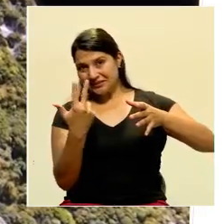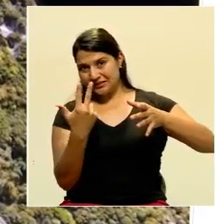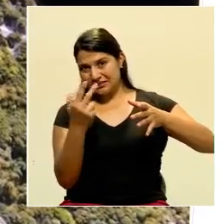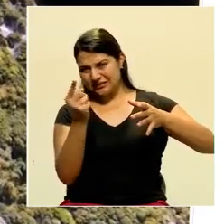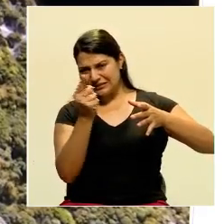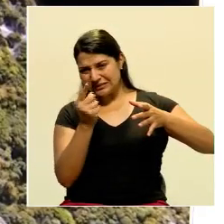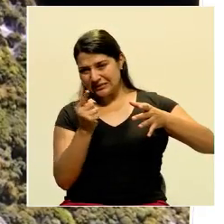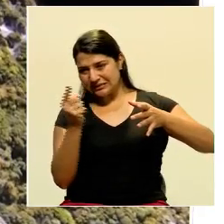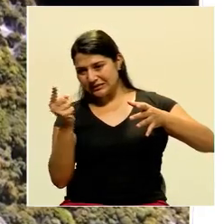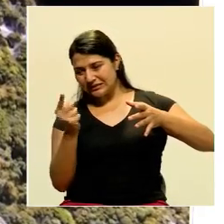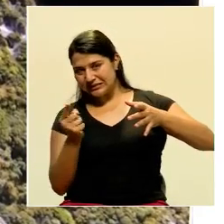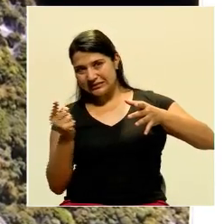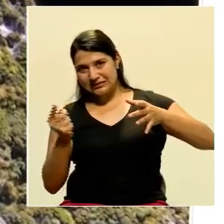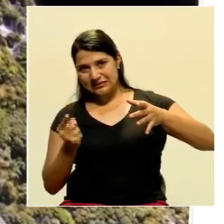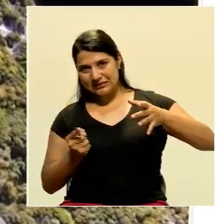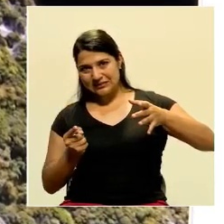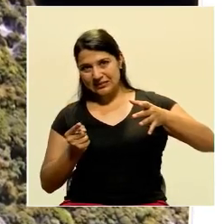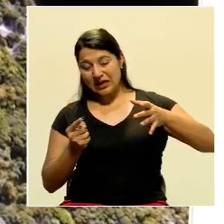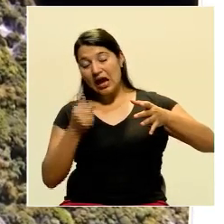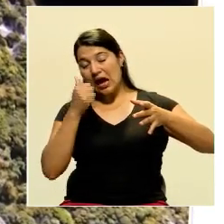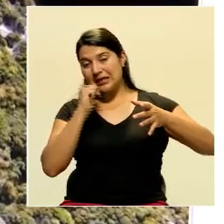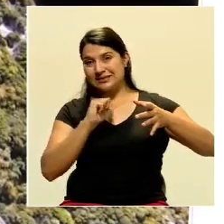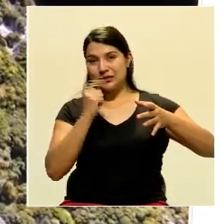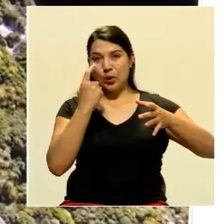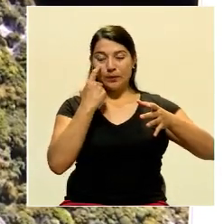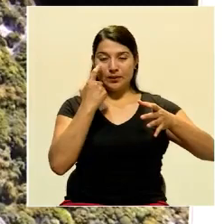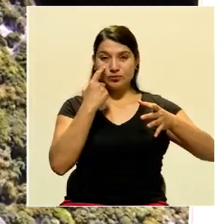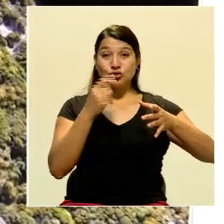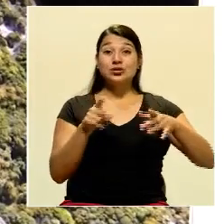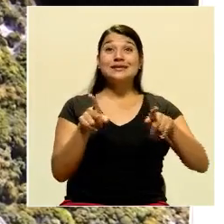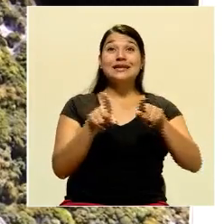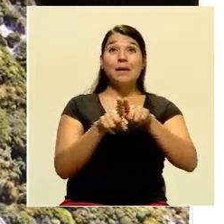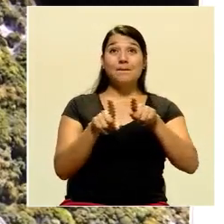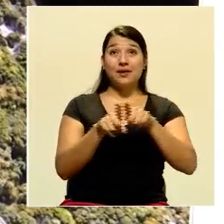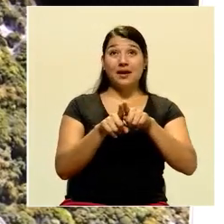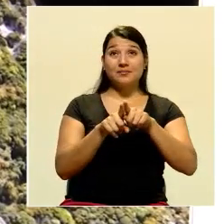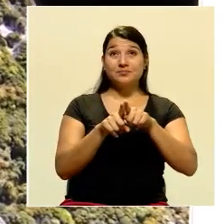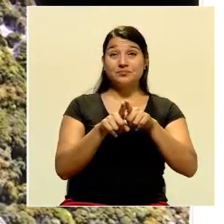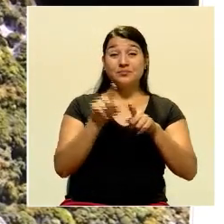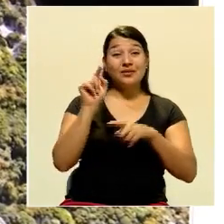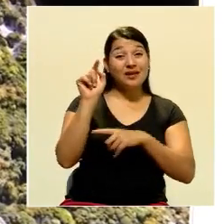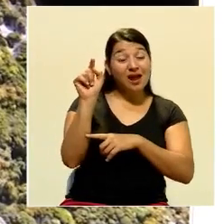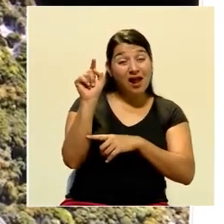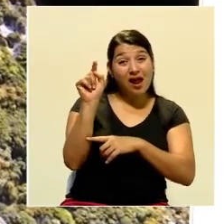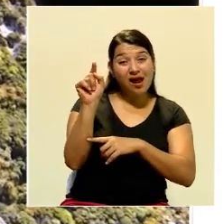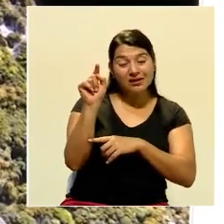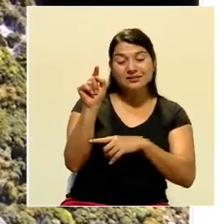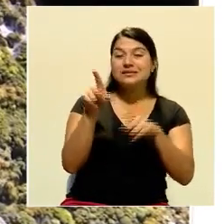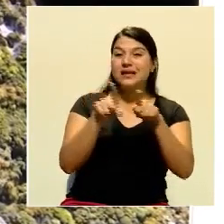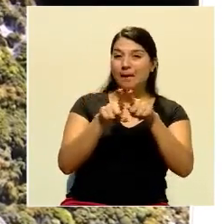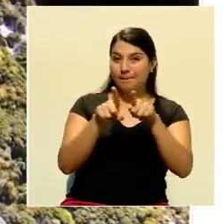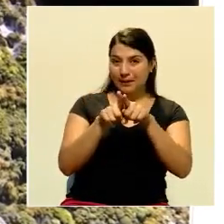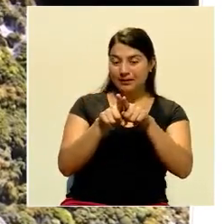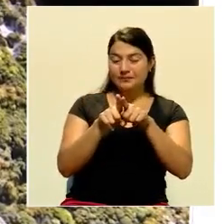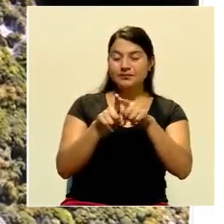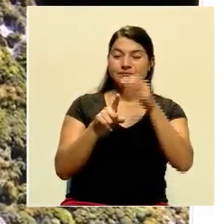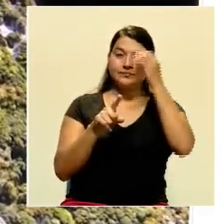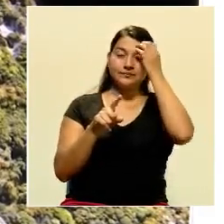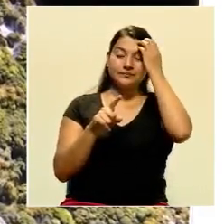es lo que vimos ayer, y también aquí donde hay una dunita aquí. Y